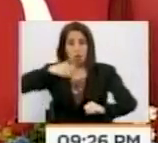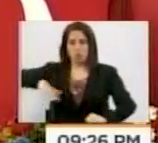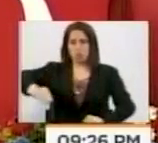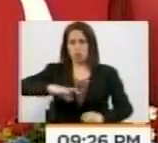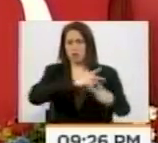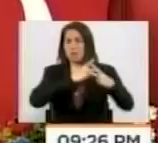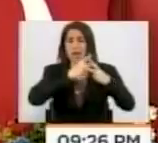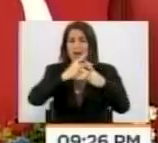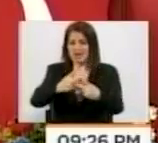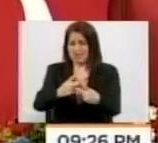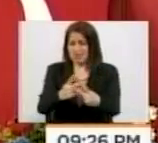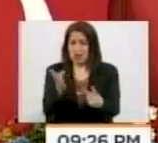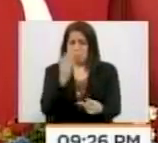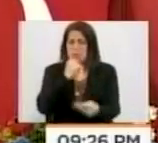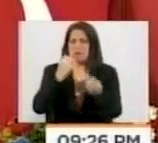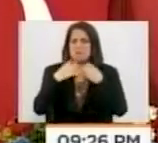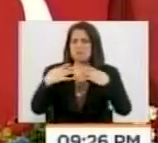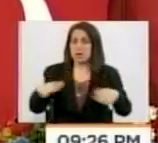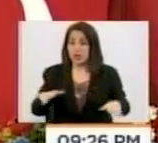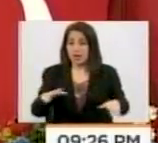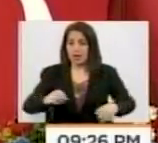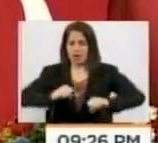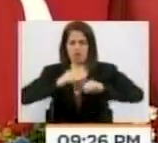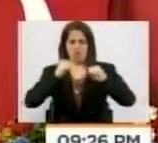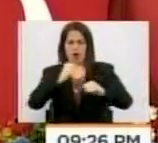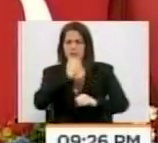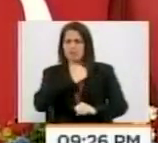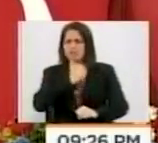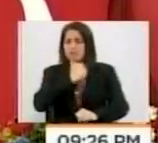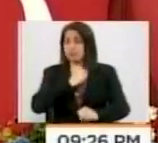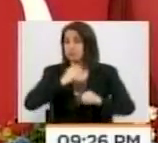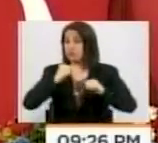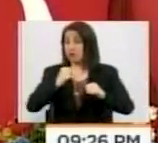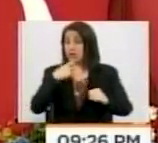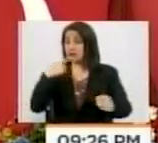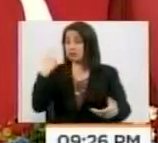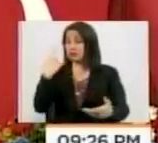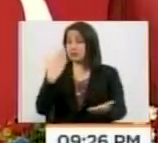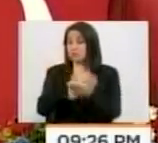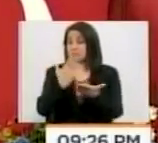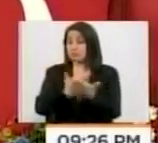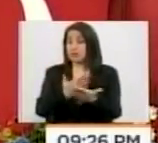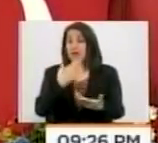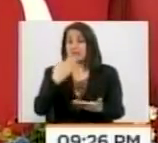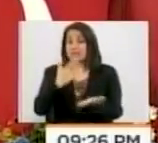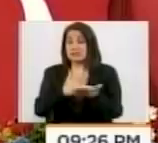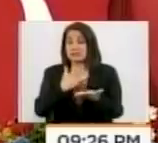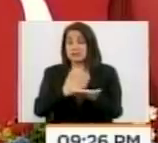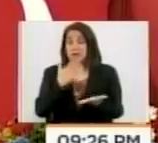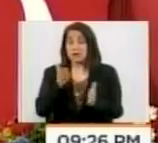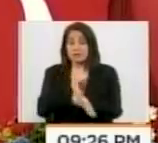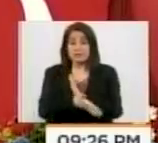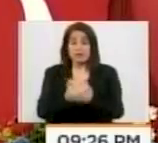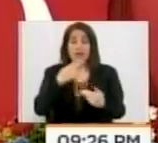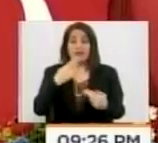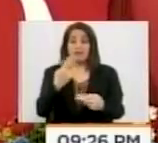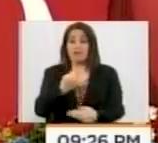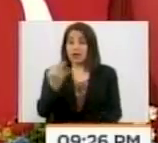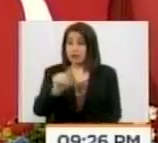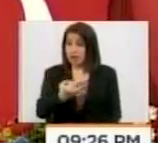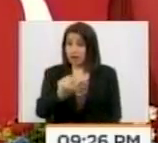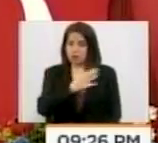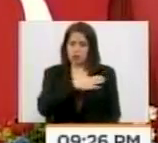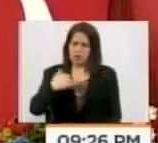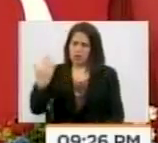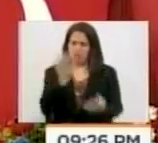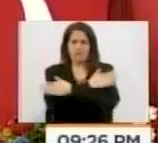nada que perder. Se impuso la verdad, que es la lucha permanente. Yo quiero felicitar una vez